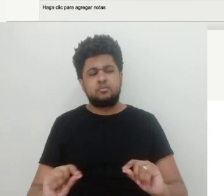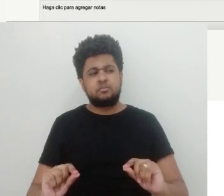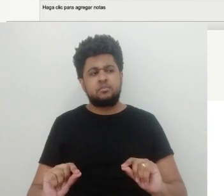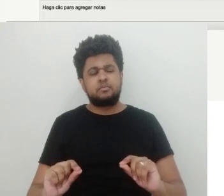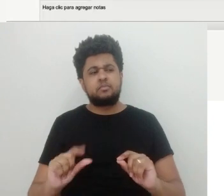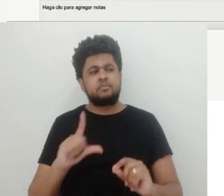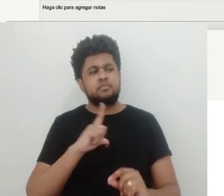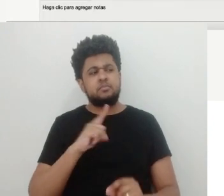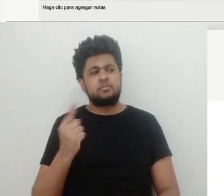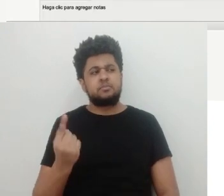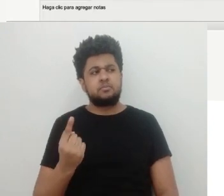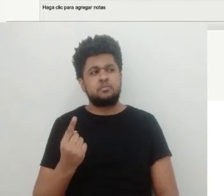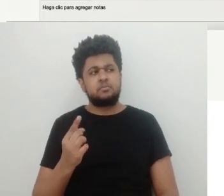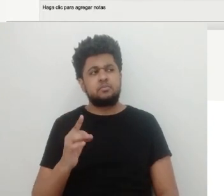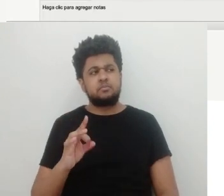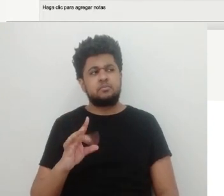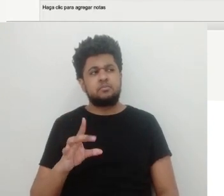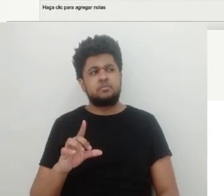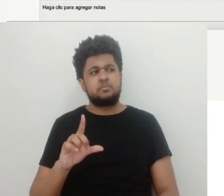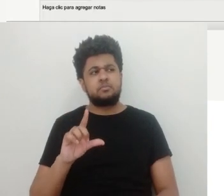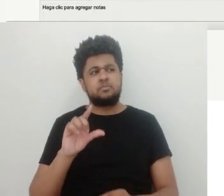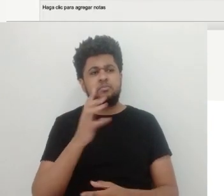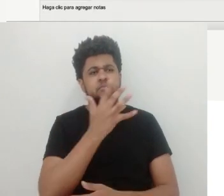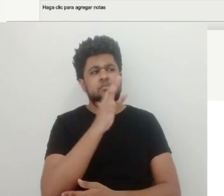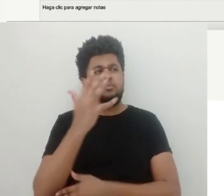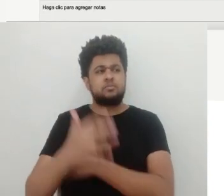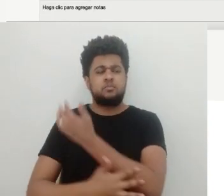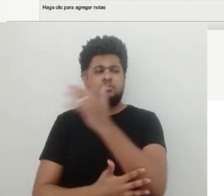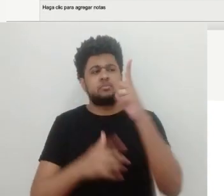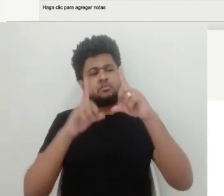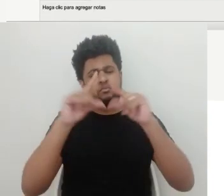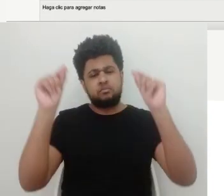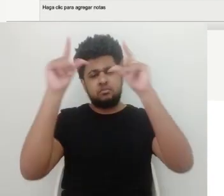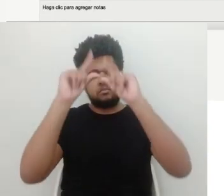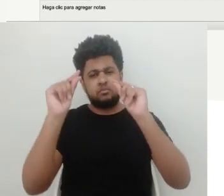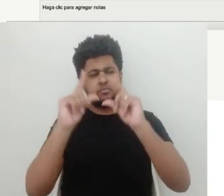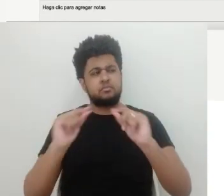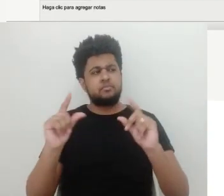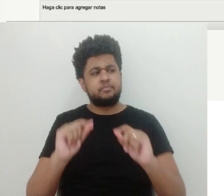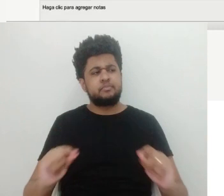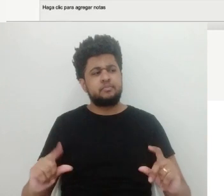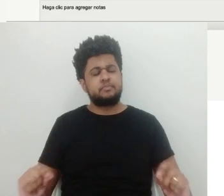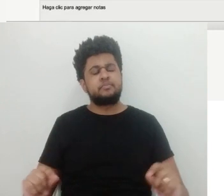escuela de un barrio que se encontraba literalmente dentro de una plantación forestal.